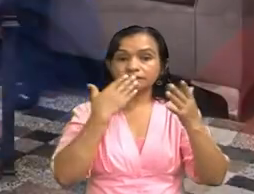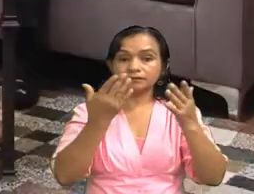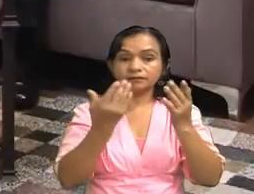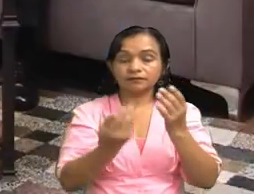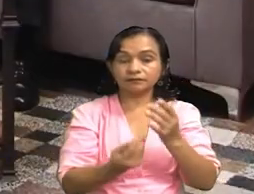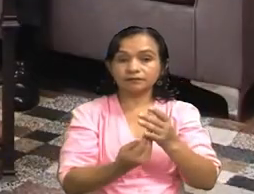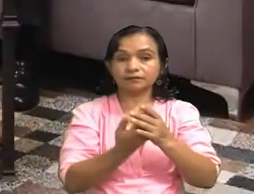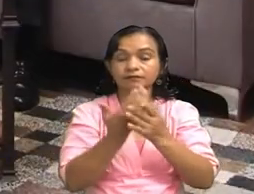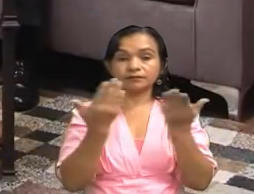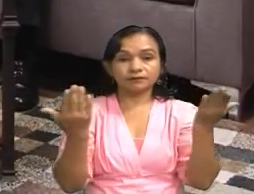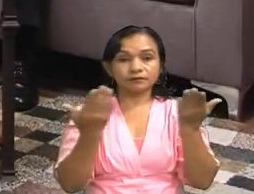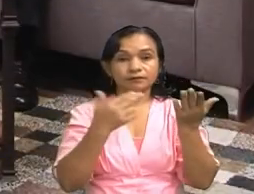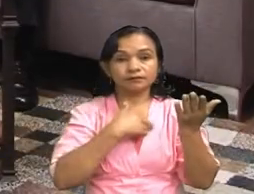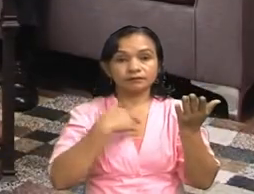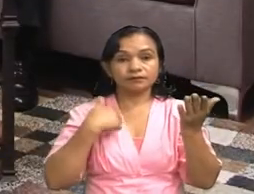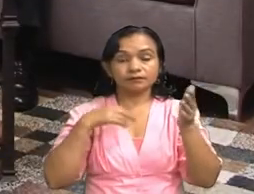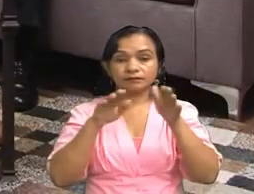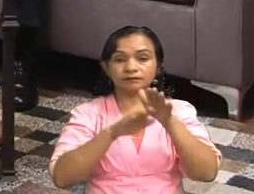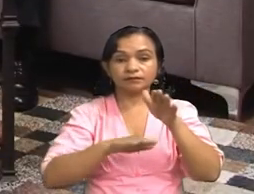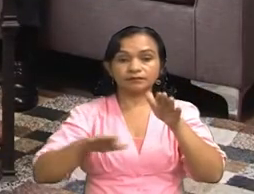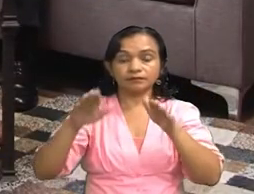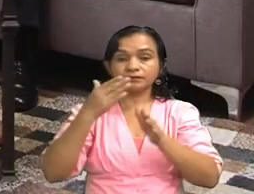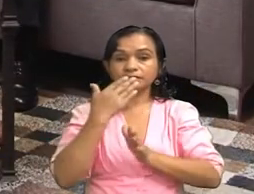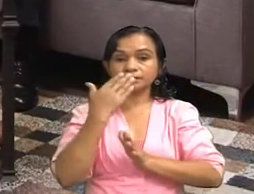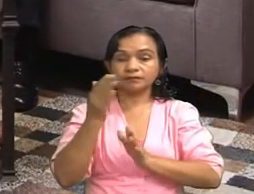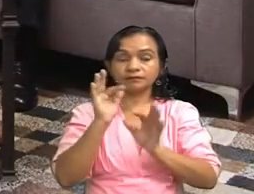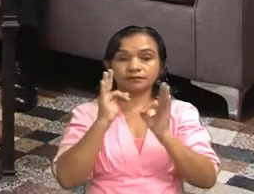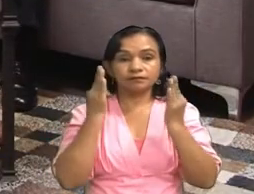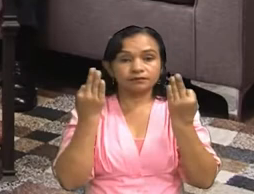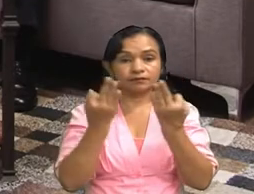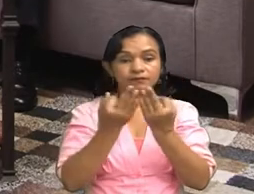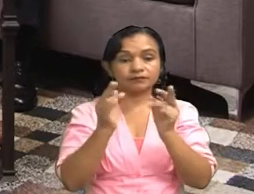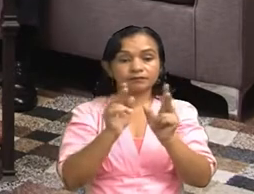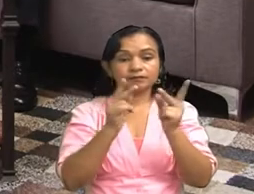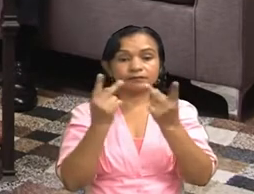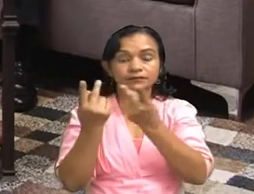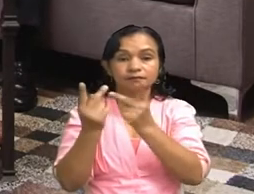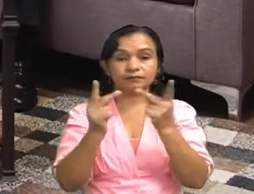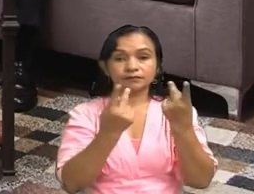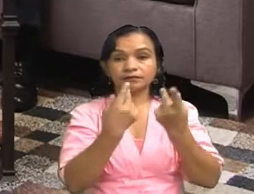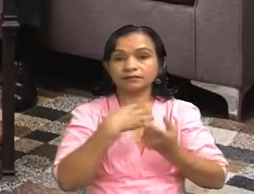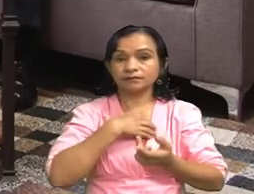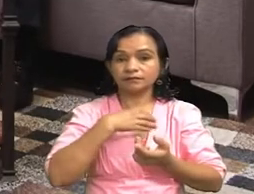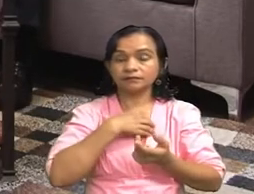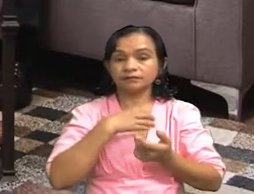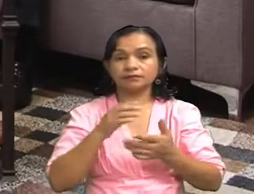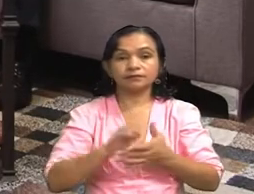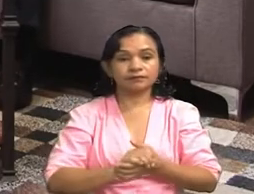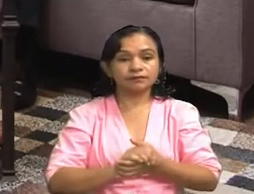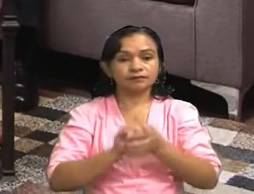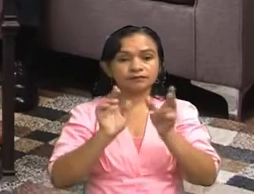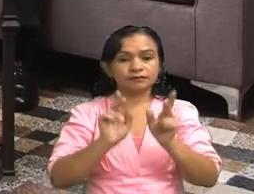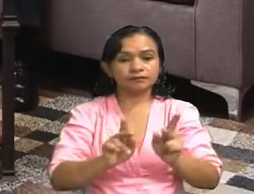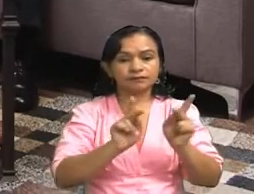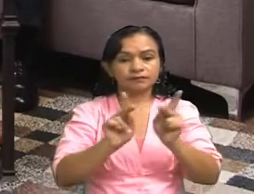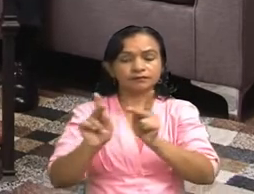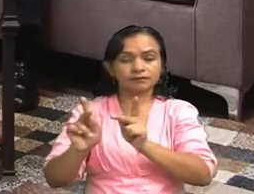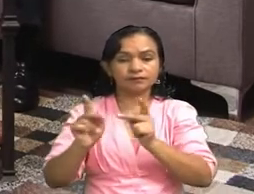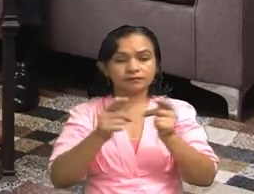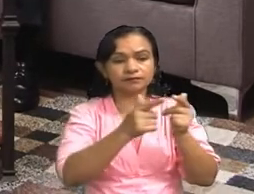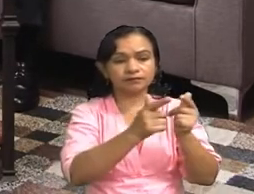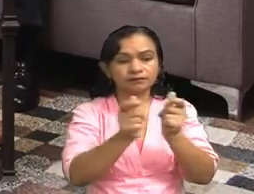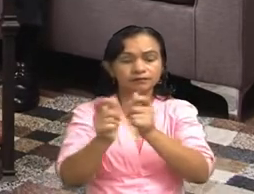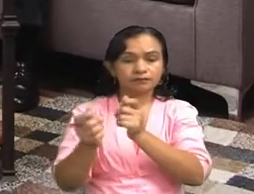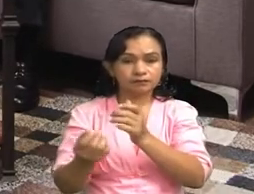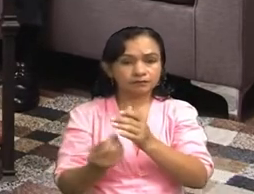sin duda alguna se traducen en más bienestar para la familia de nuestro pueblo. Son pequeños productores donde realmente